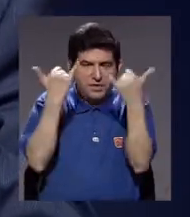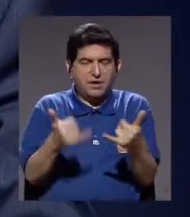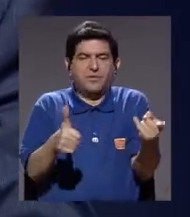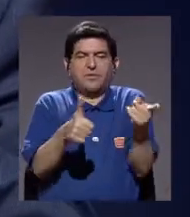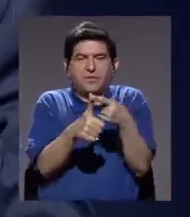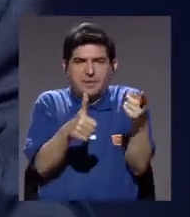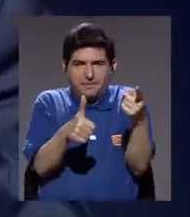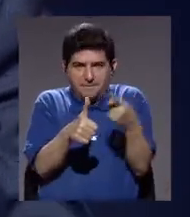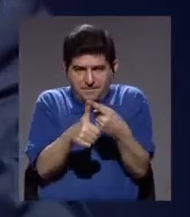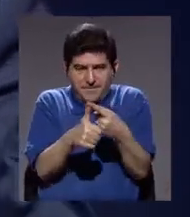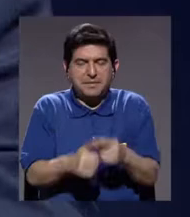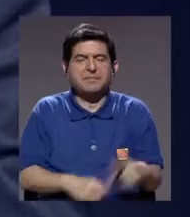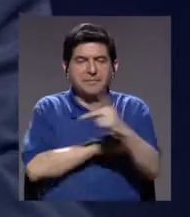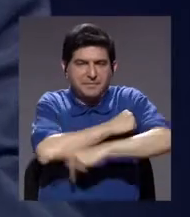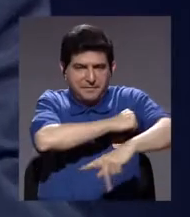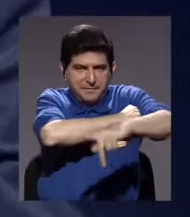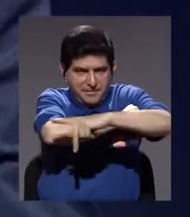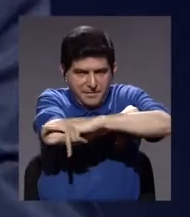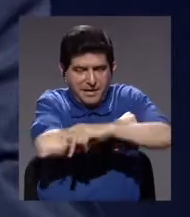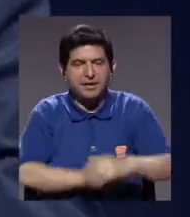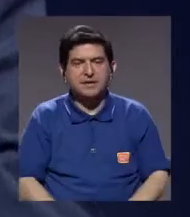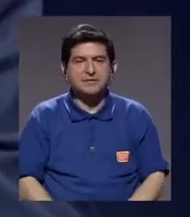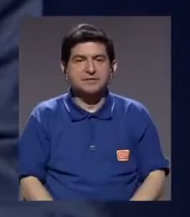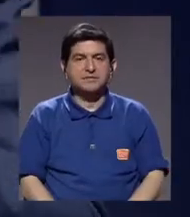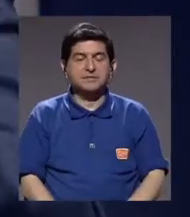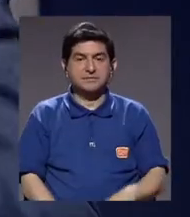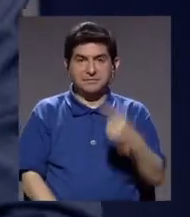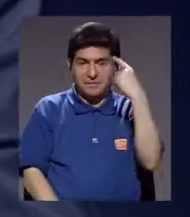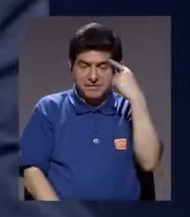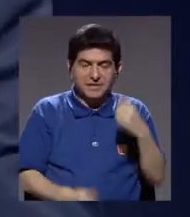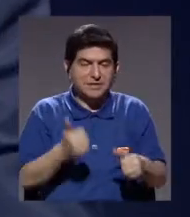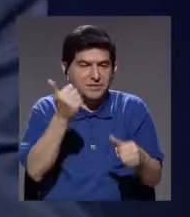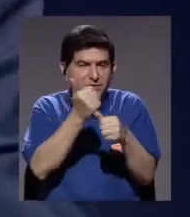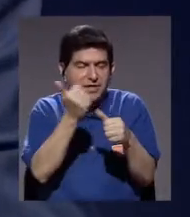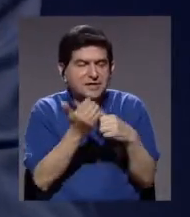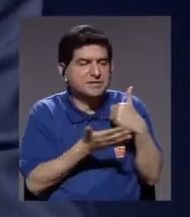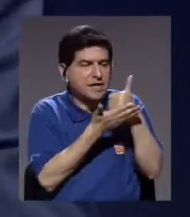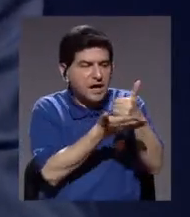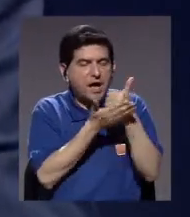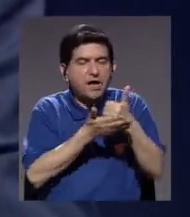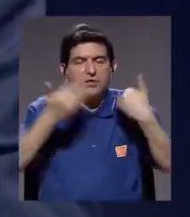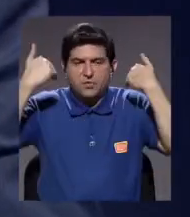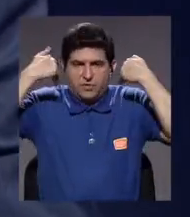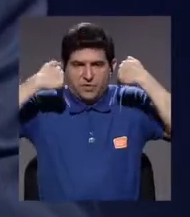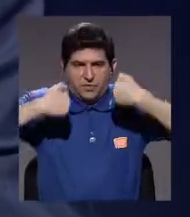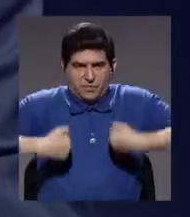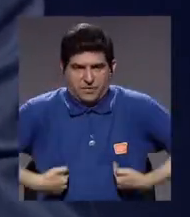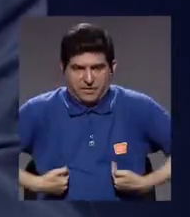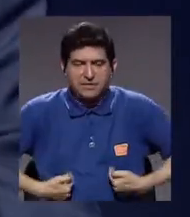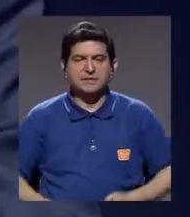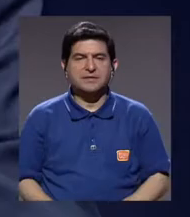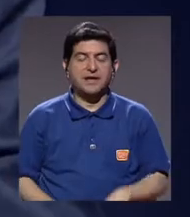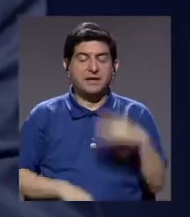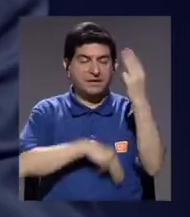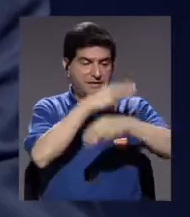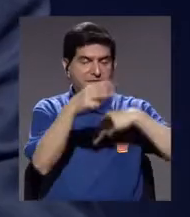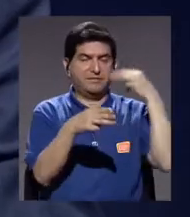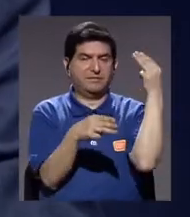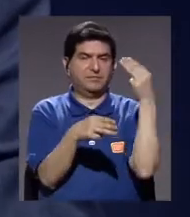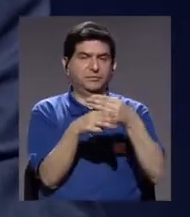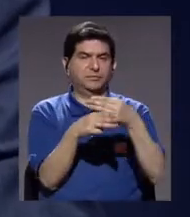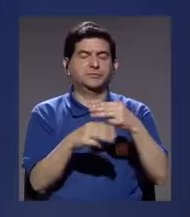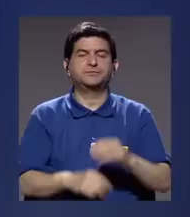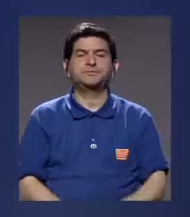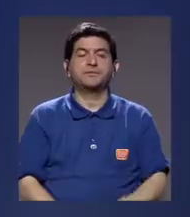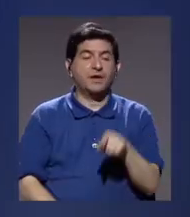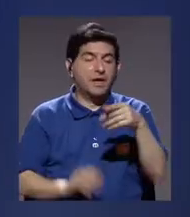se ha convertido en primer país de asistencia de ayuda humanitaria en